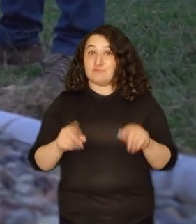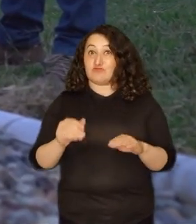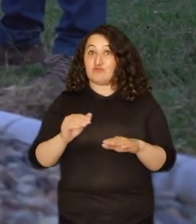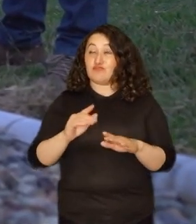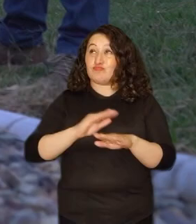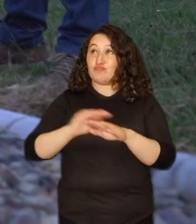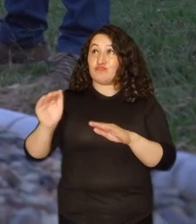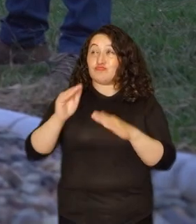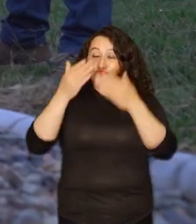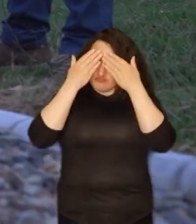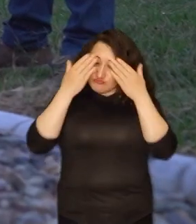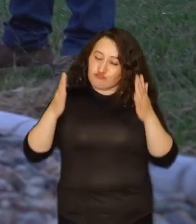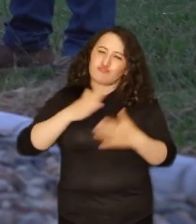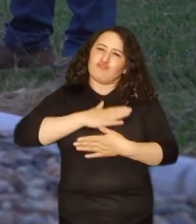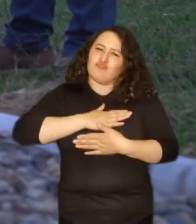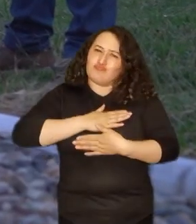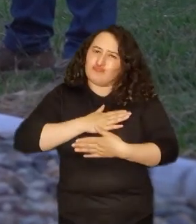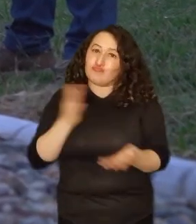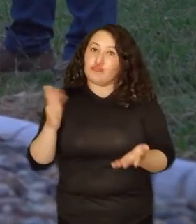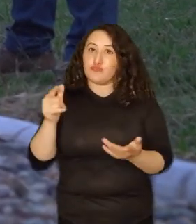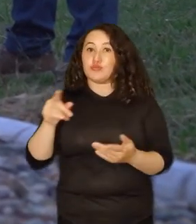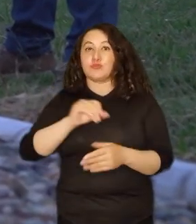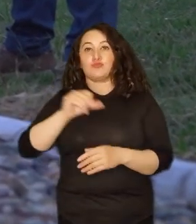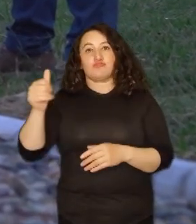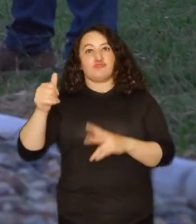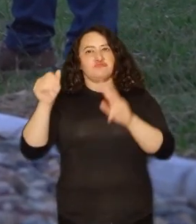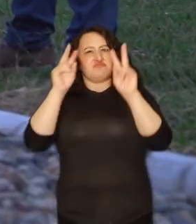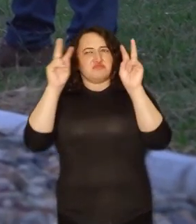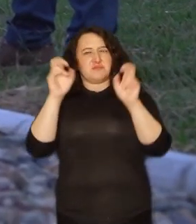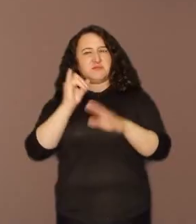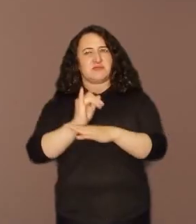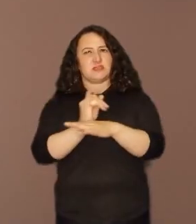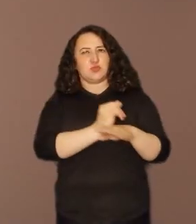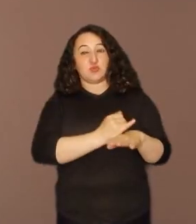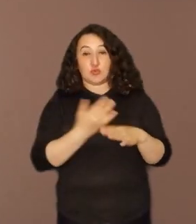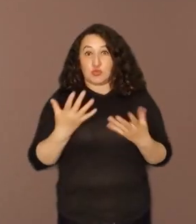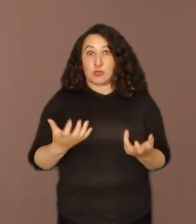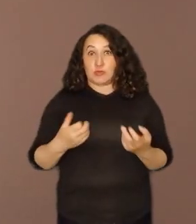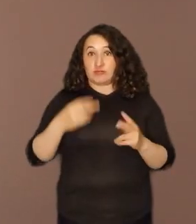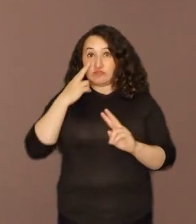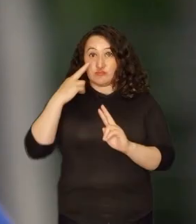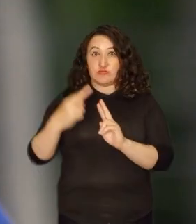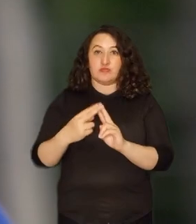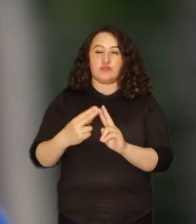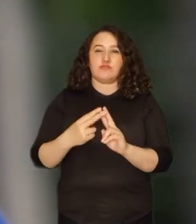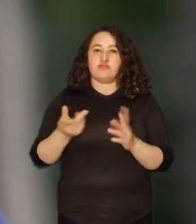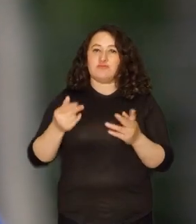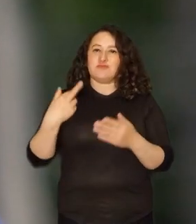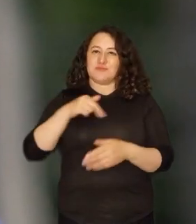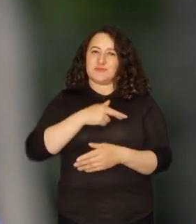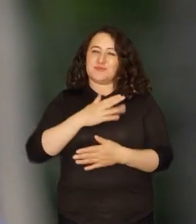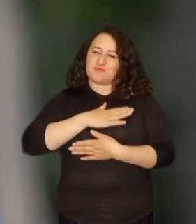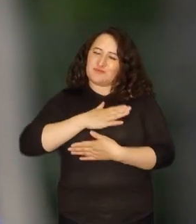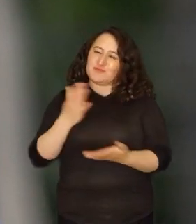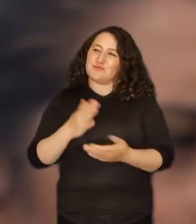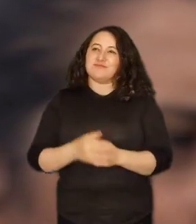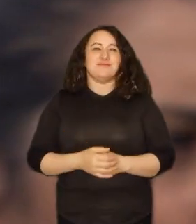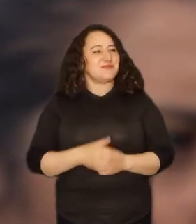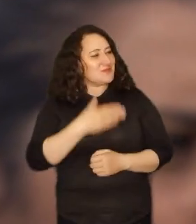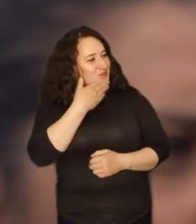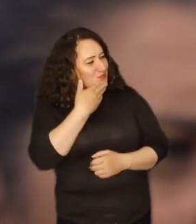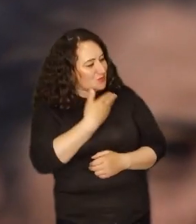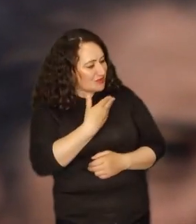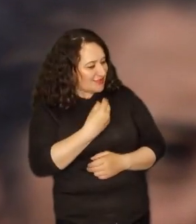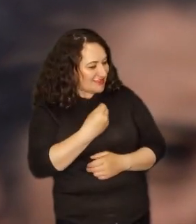y estamos abiertos para ustedes y para cualquier otro tipo de institución que quiera conocernos y quiera llegar a nosotros.